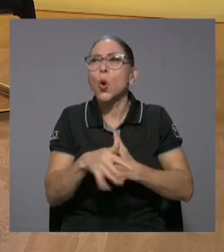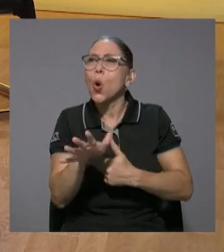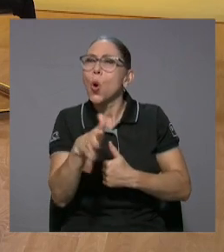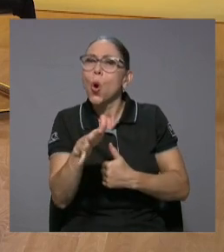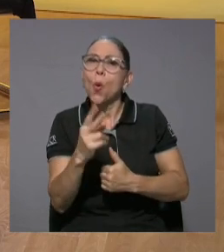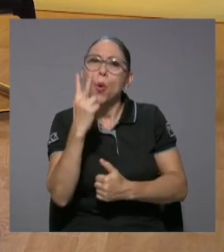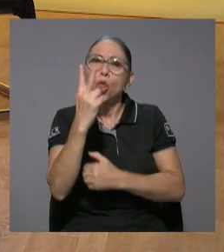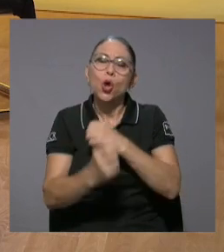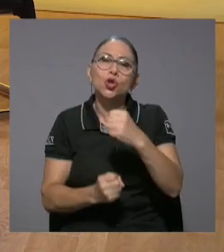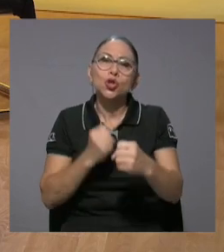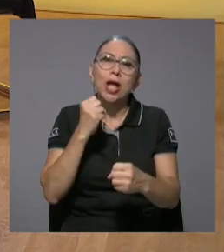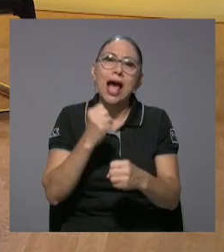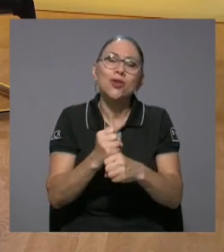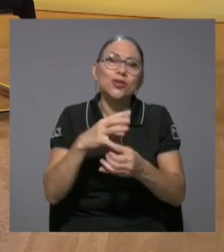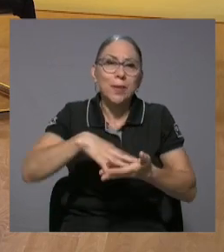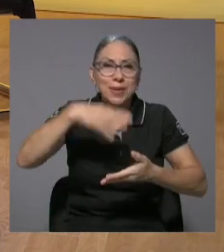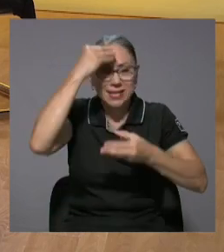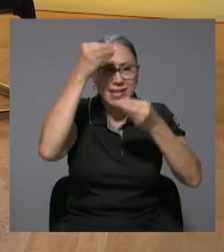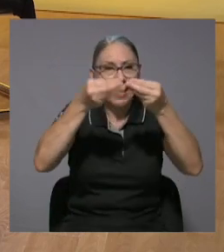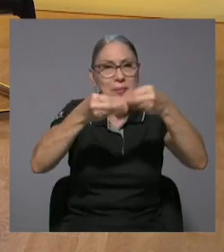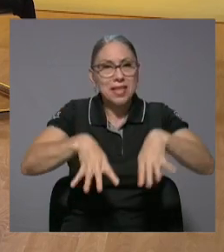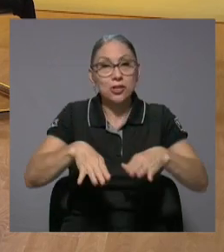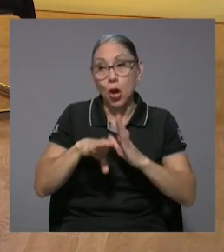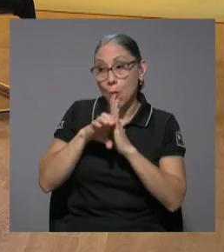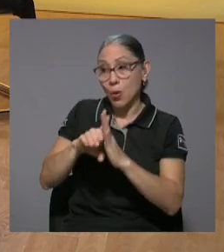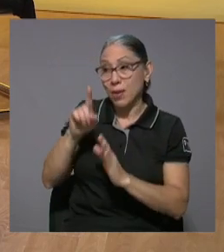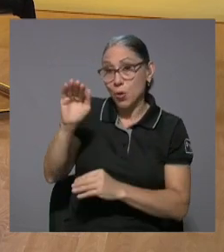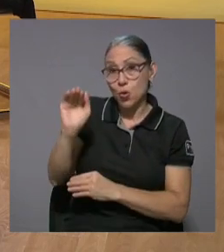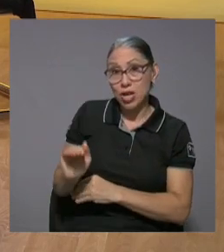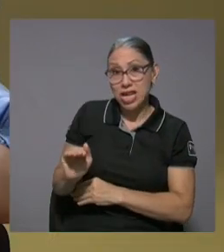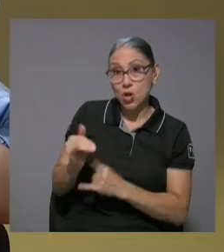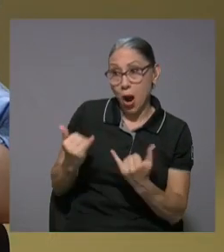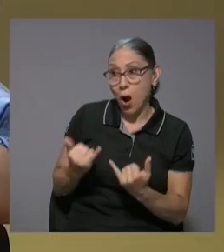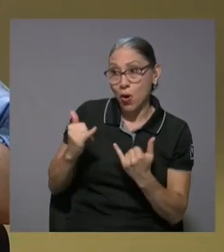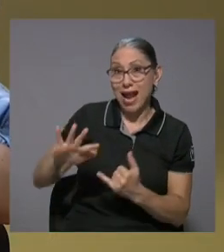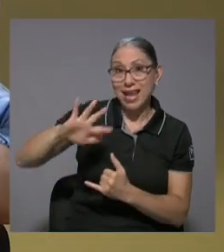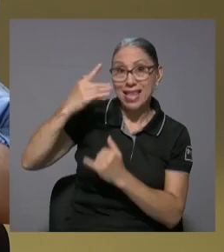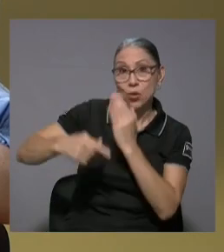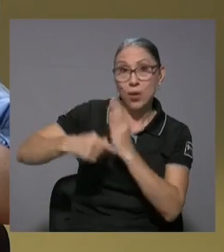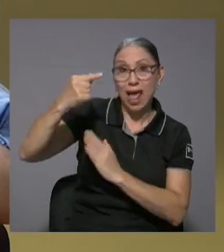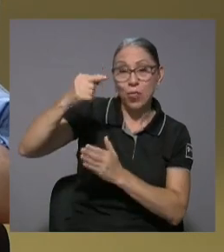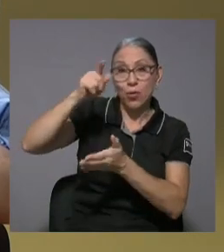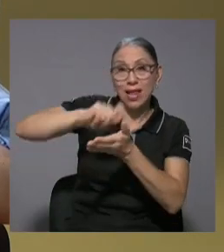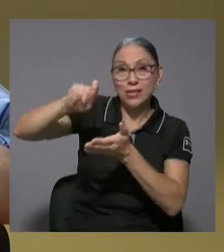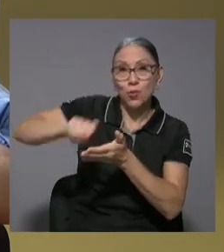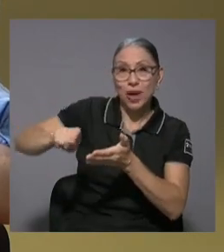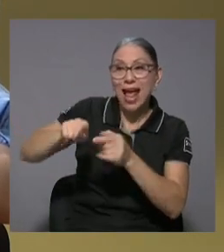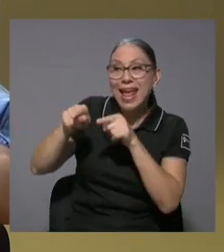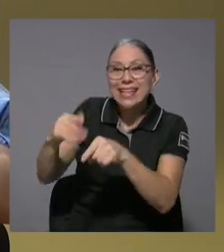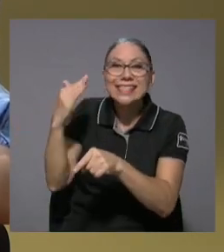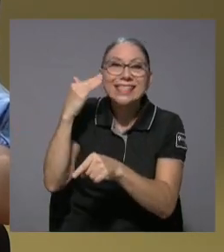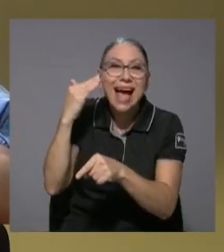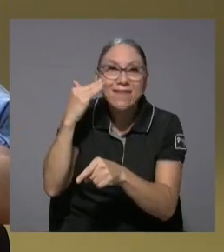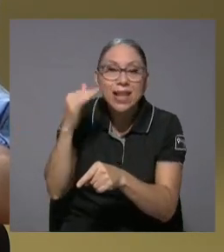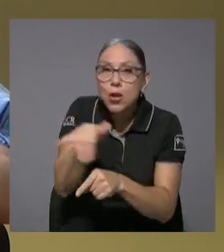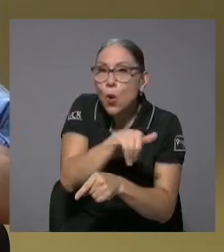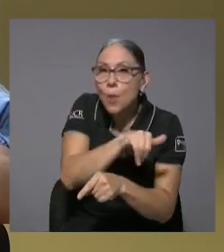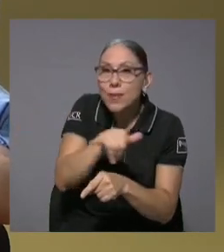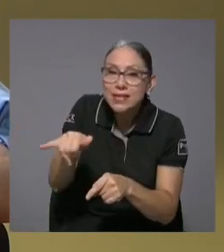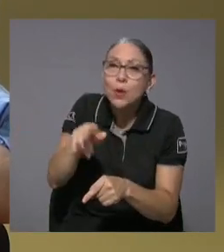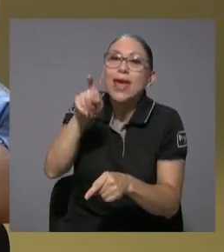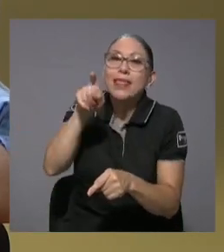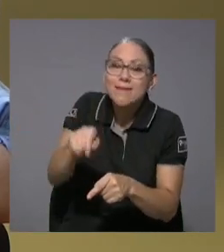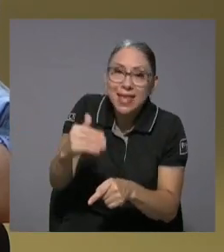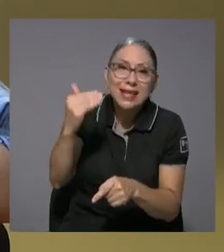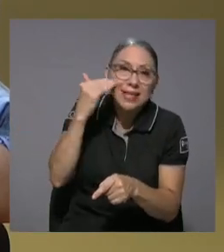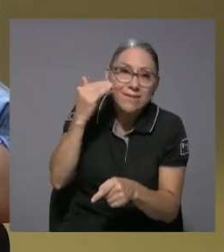años de aprendizajes perdidos. Digamos que un niño que hoy está en 5º año de la escuela sabe lo que lo que en el